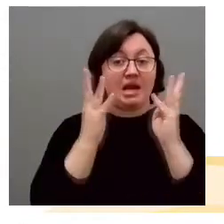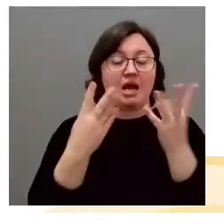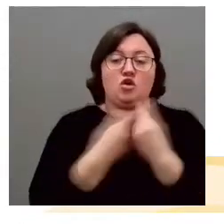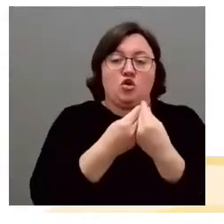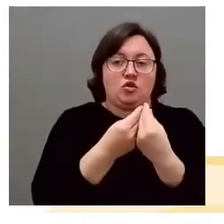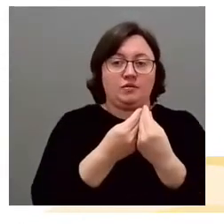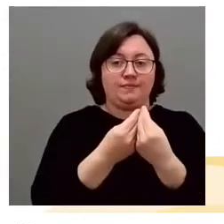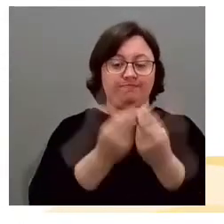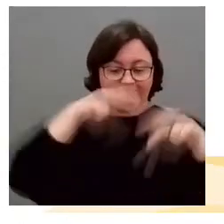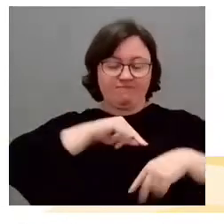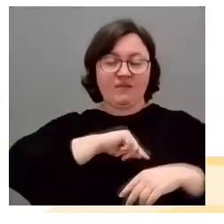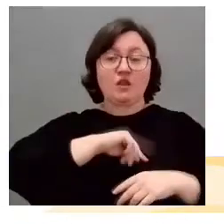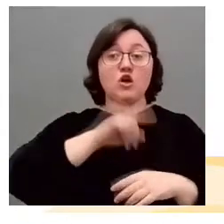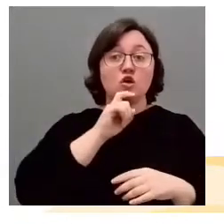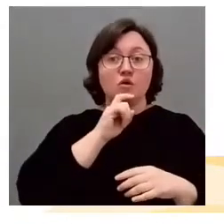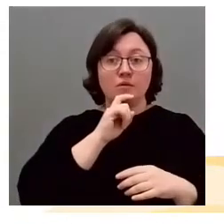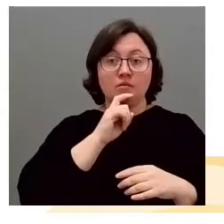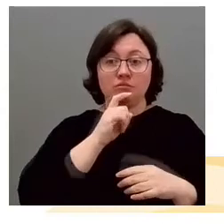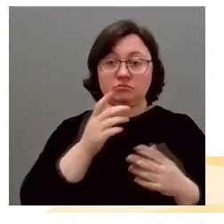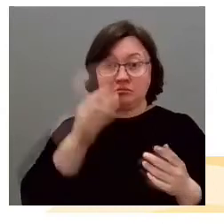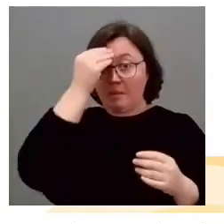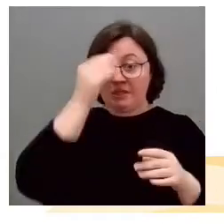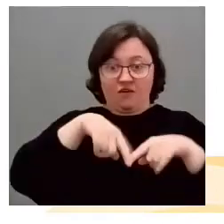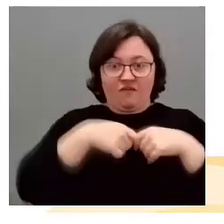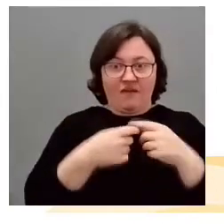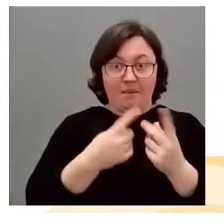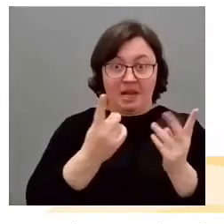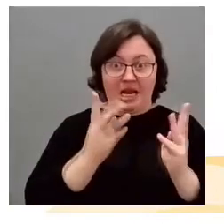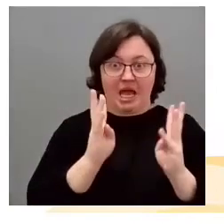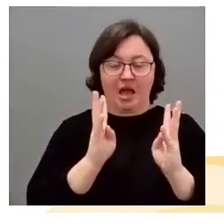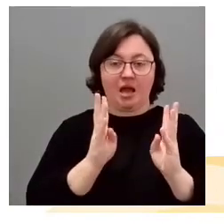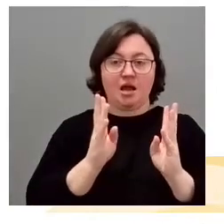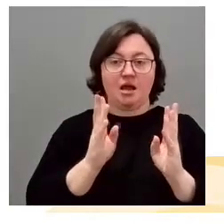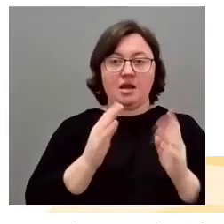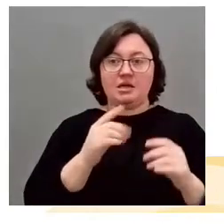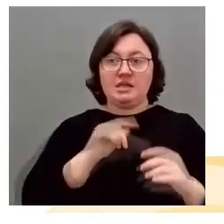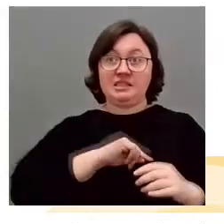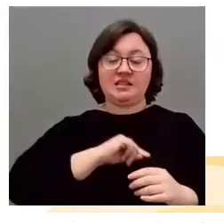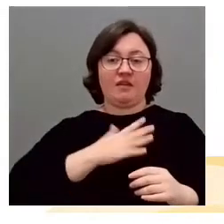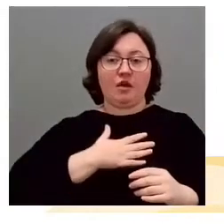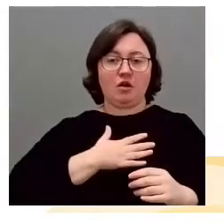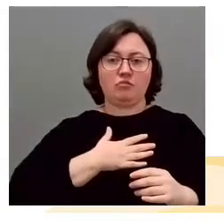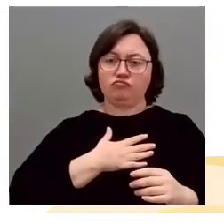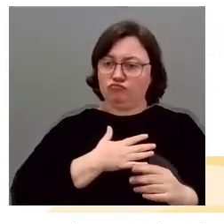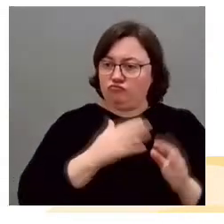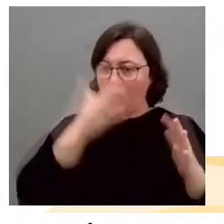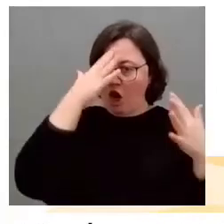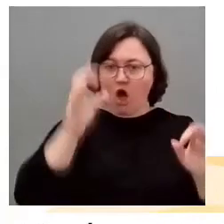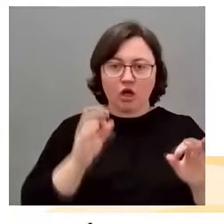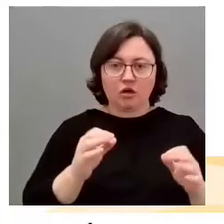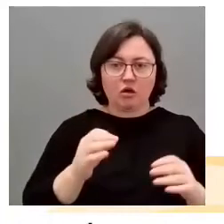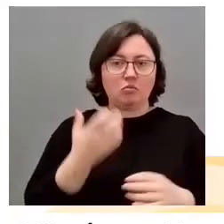lo que sentimos? Pues yo creo que como familia y representación de todas, no nos importa, confesamos que